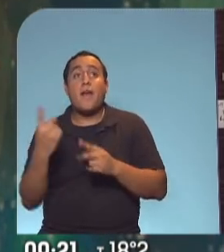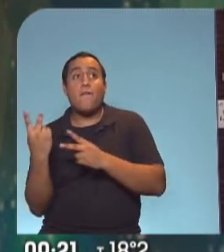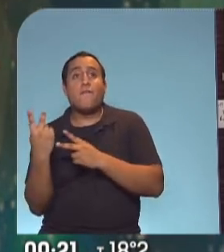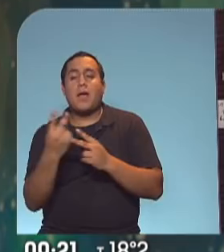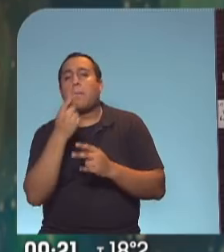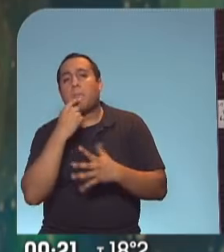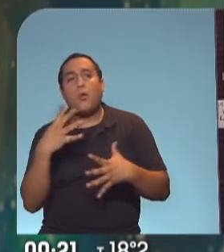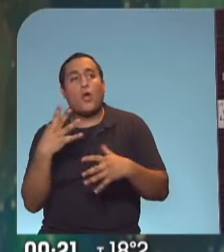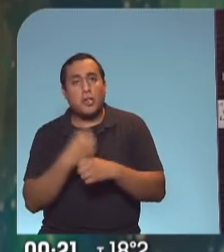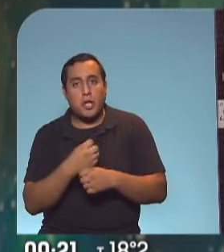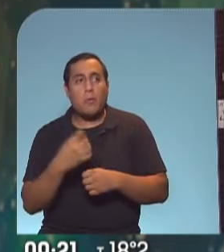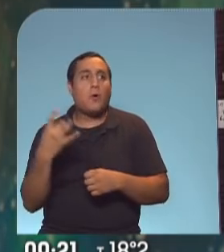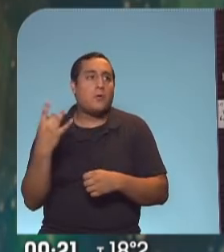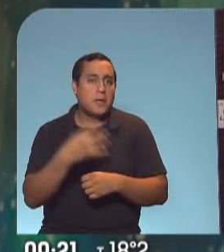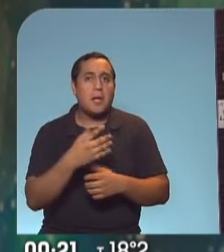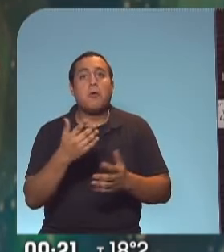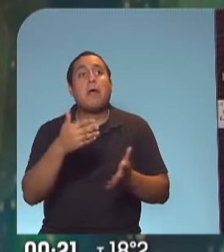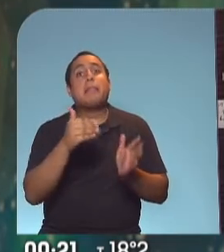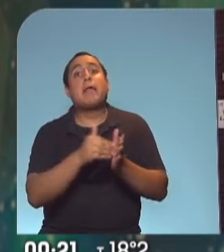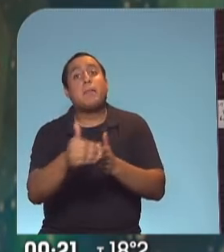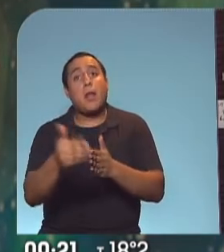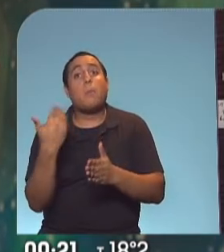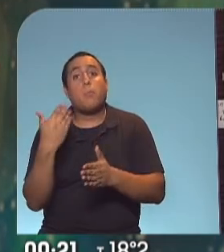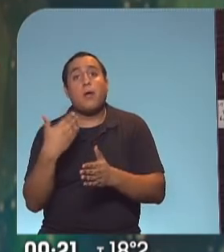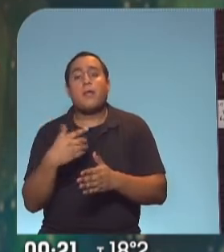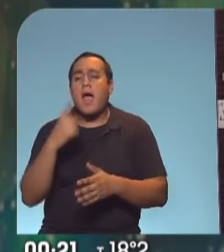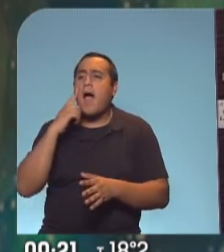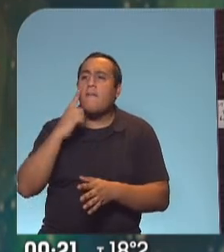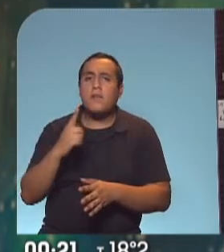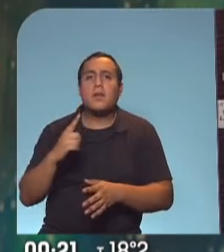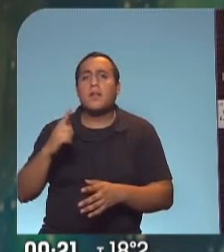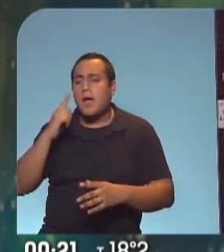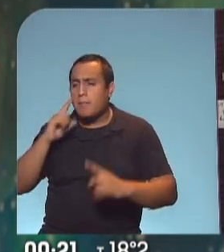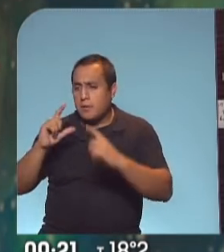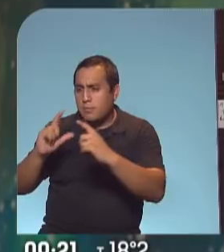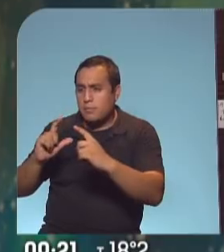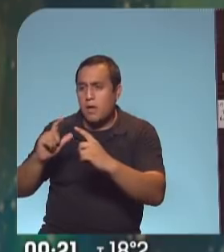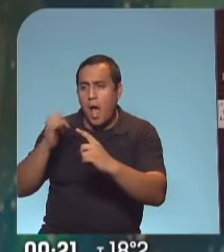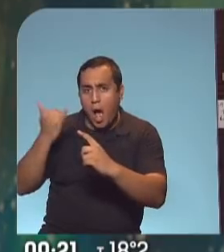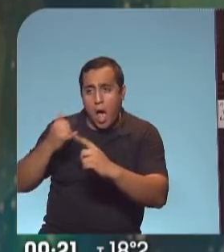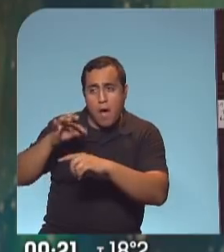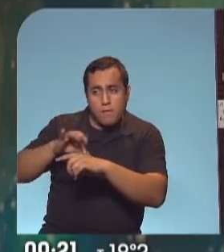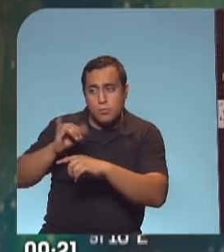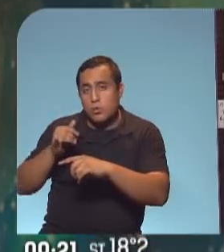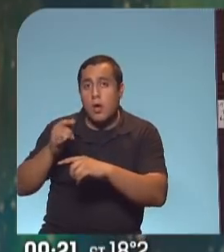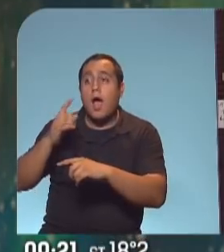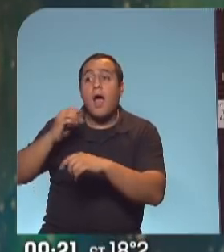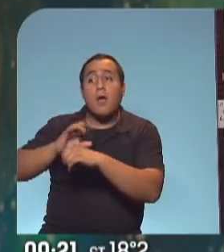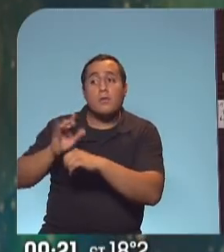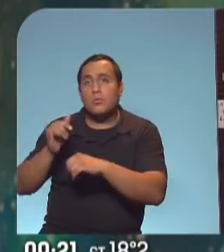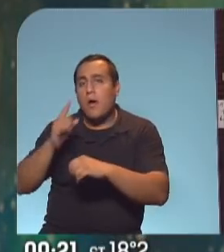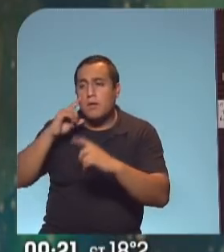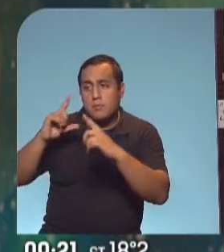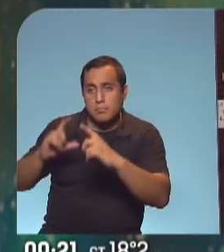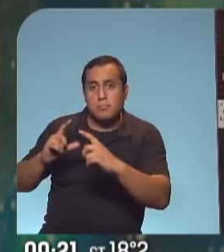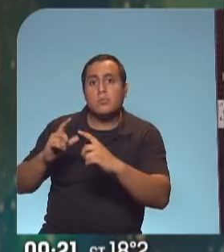transporte público, llegando a alguna de las terminales, te pueden sorprender haciéndote el test de control epidemiológico del